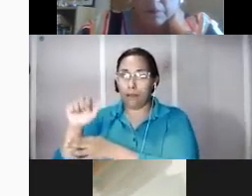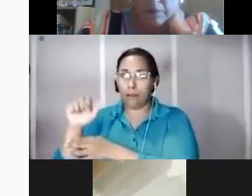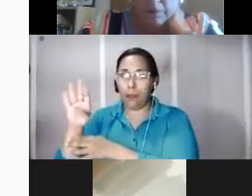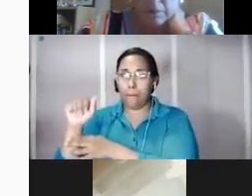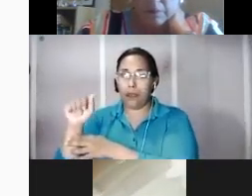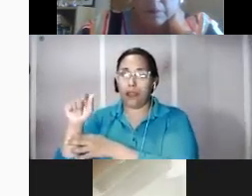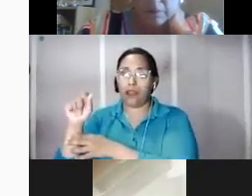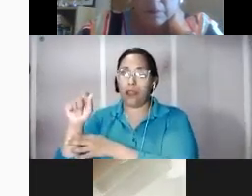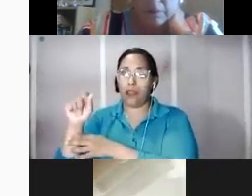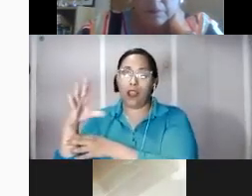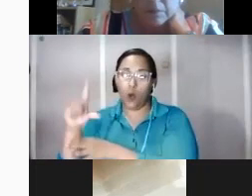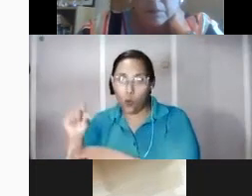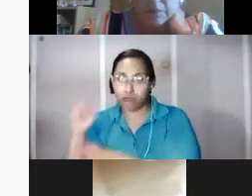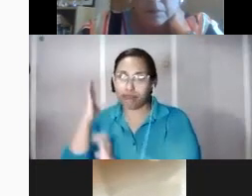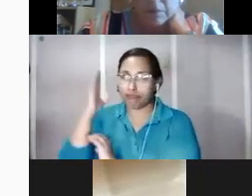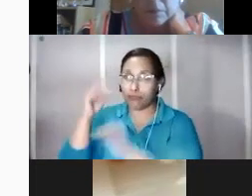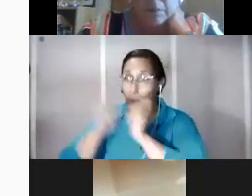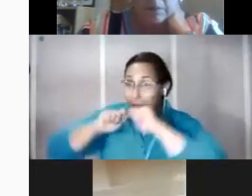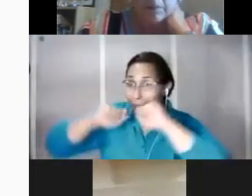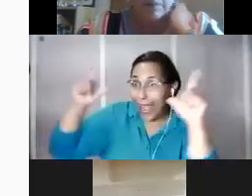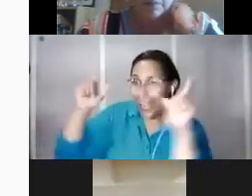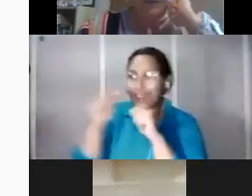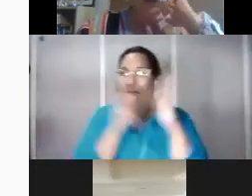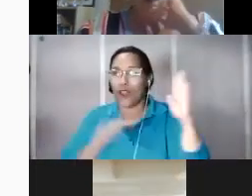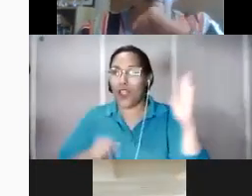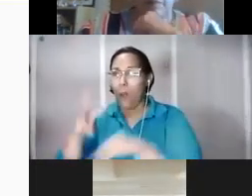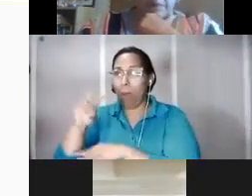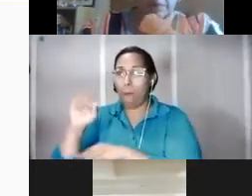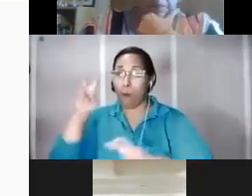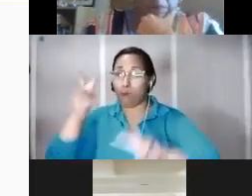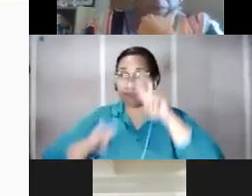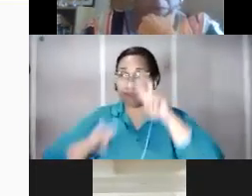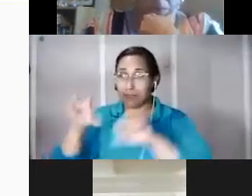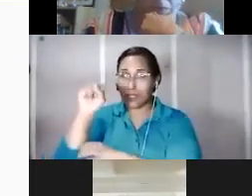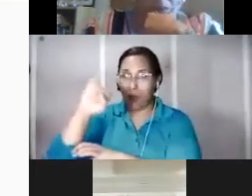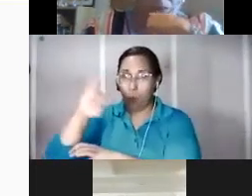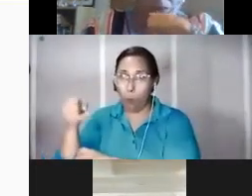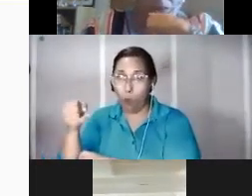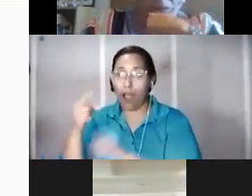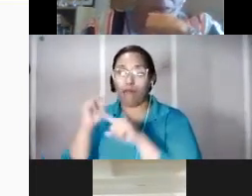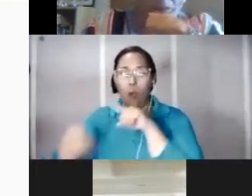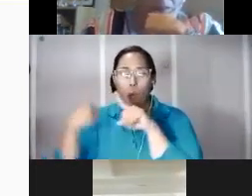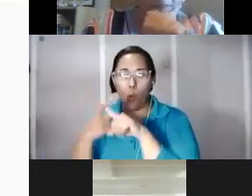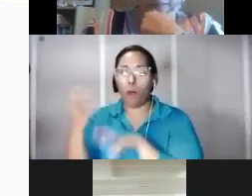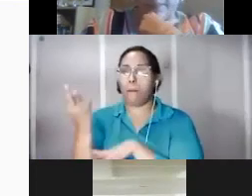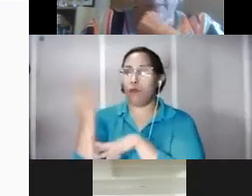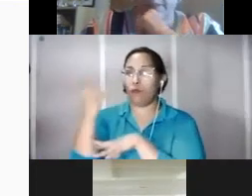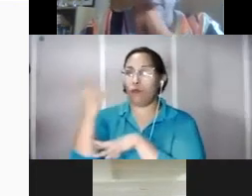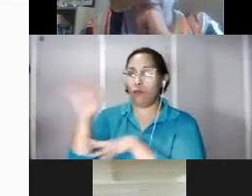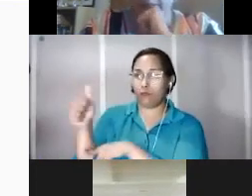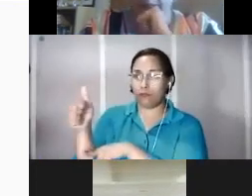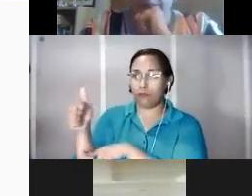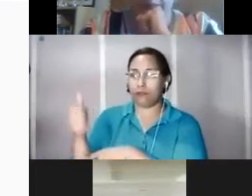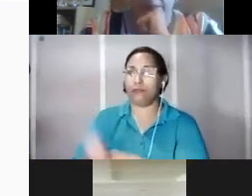con la charla Las sorpresas del Rey Momo, el Carnaval de San Juan en la década de 1910. Como